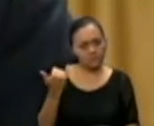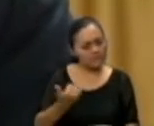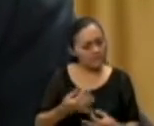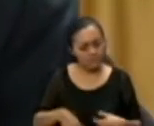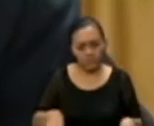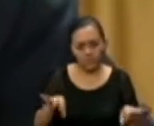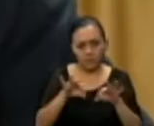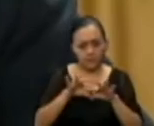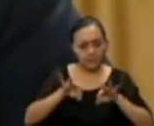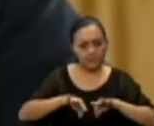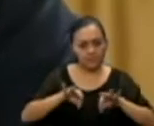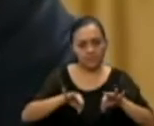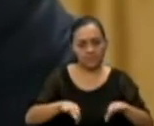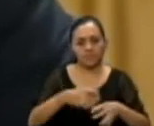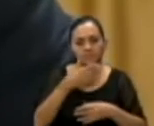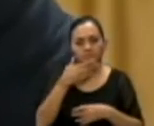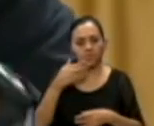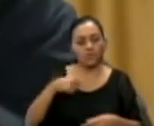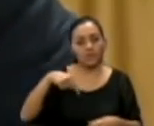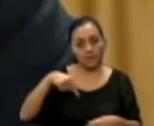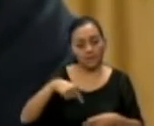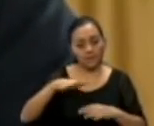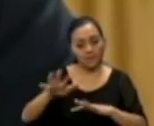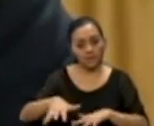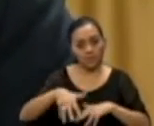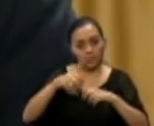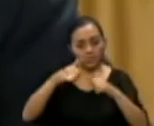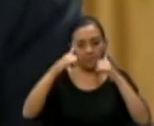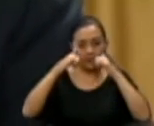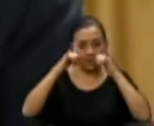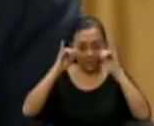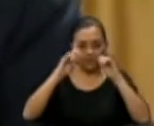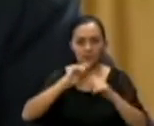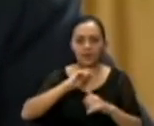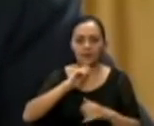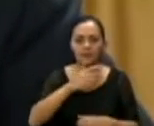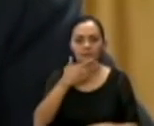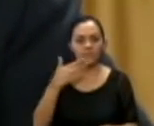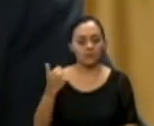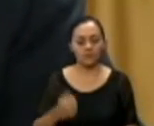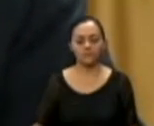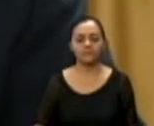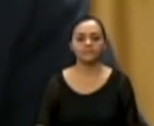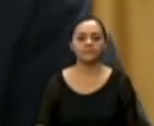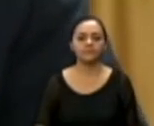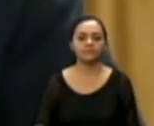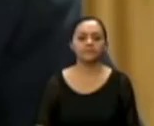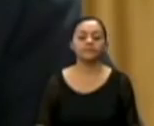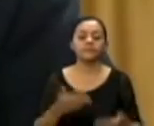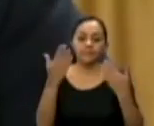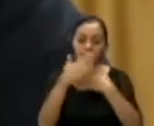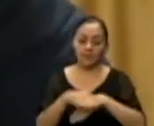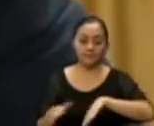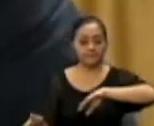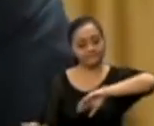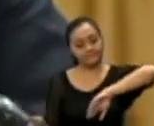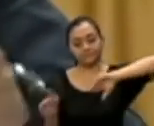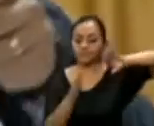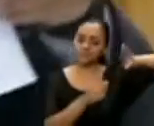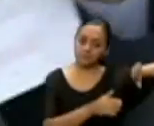semilla certificada en el caso de la agricultura en el caso de la ganadería mejoramiento genético y luego de esta